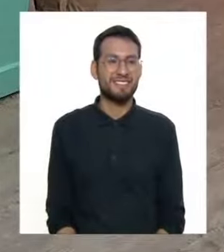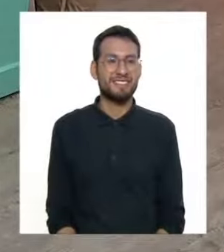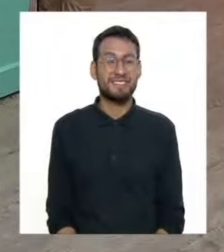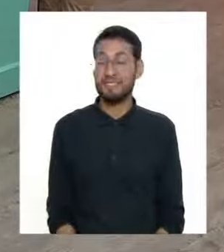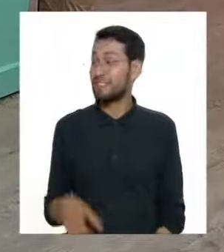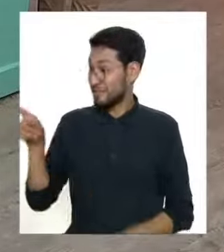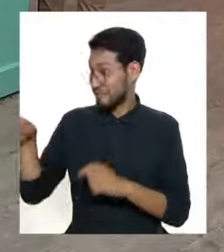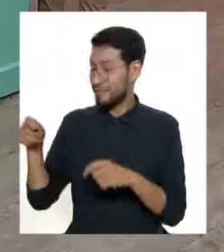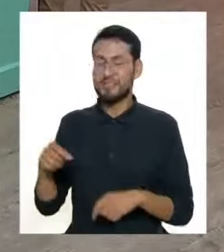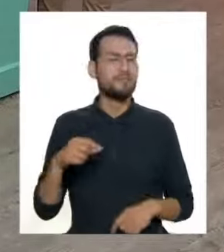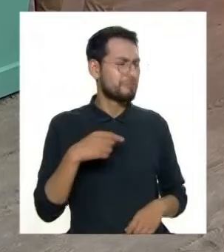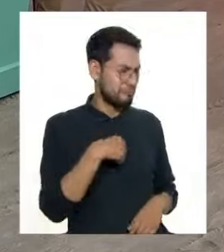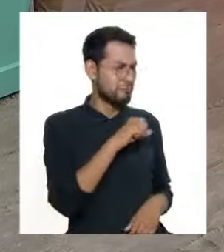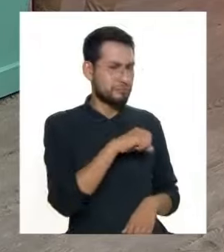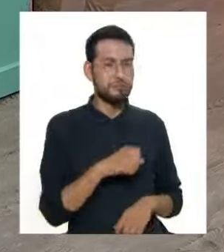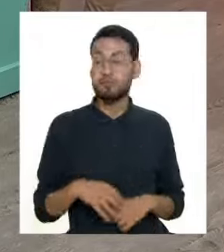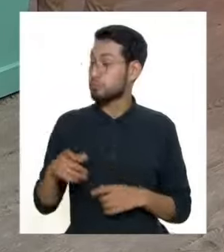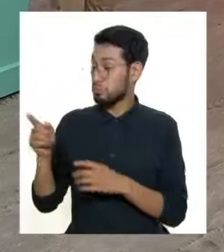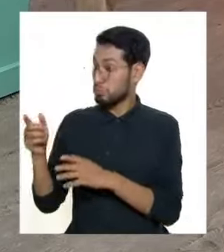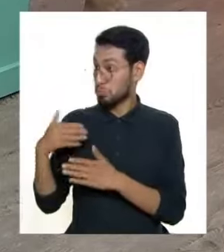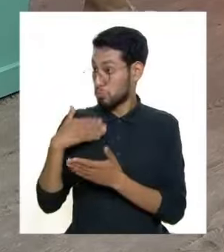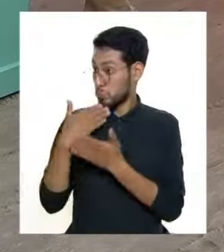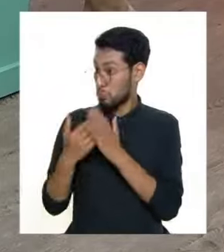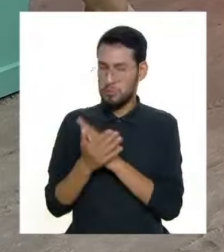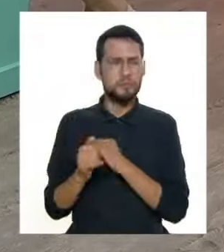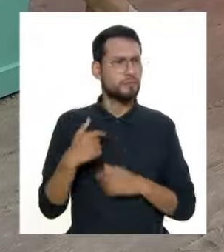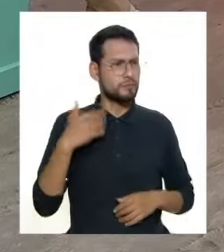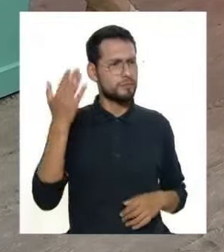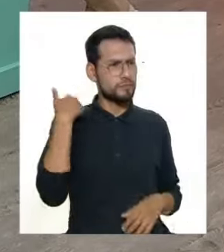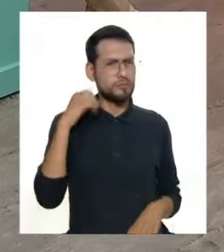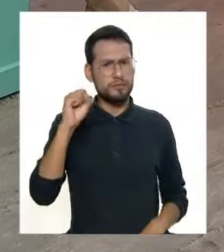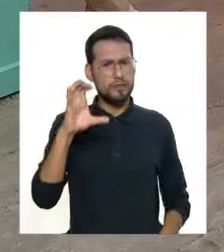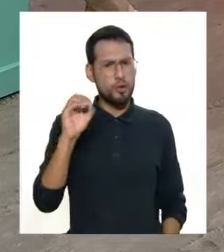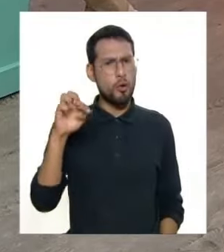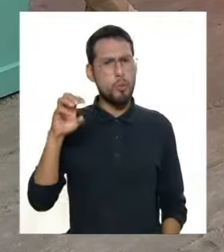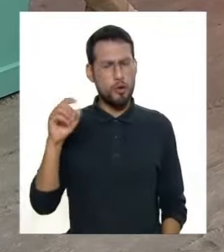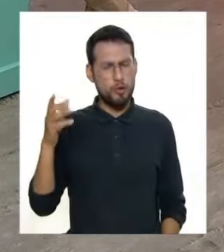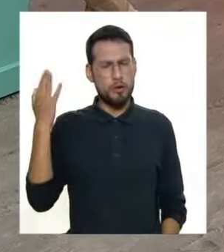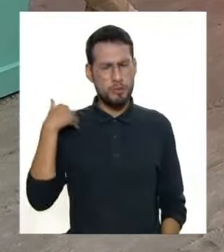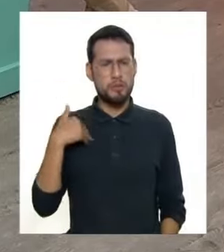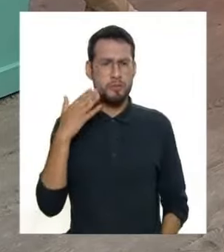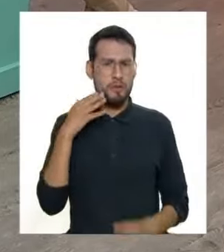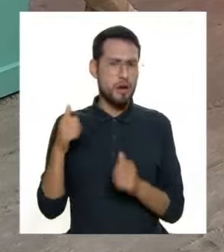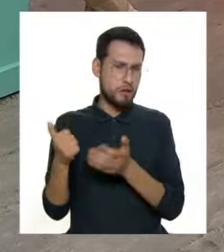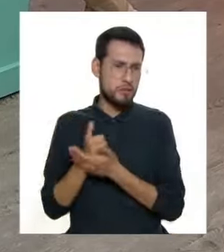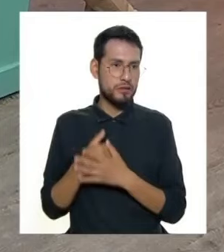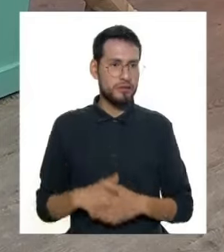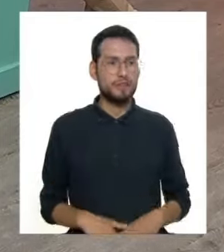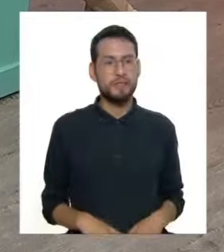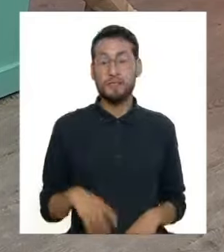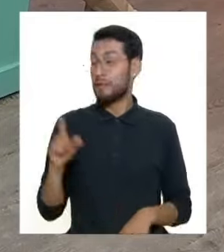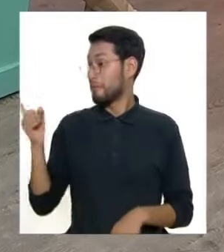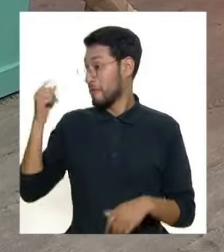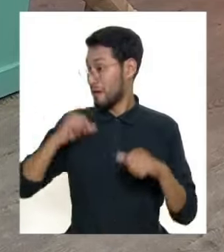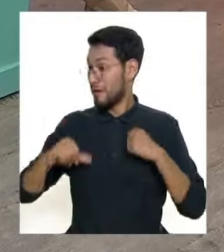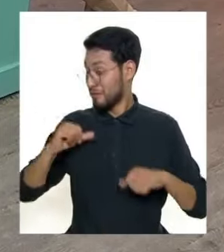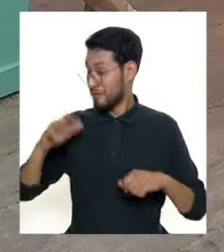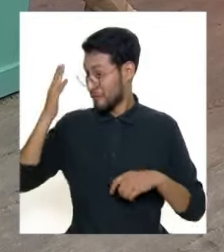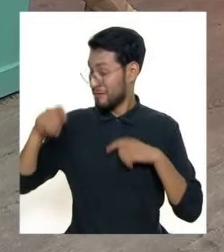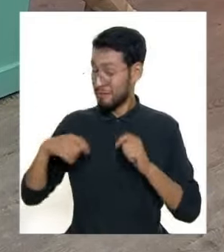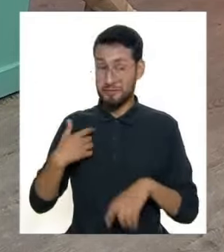¿no? Sí, sí. ¿Te defiendes? Y he preparado seco de pollo, con la ayuda de mi madre, por supuesto, siempre. Es el primer actor que viene y dice que sí